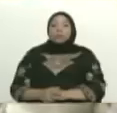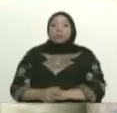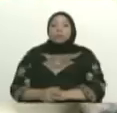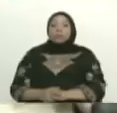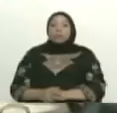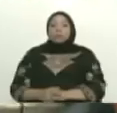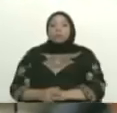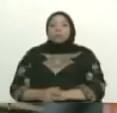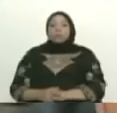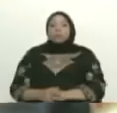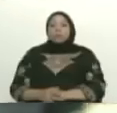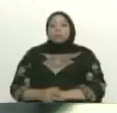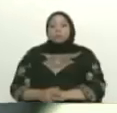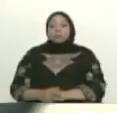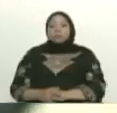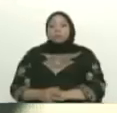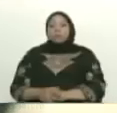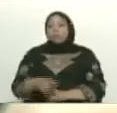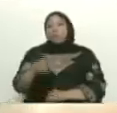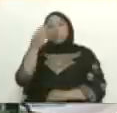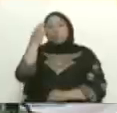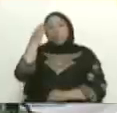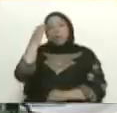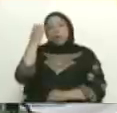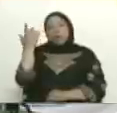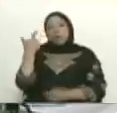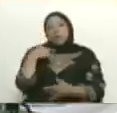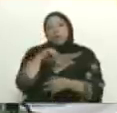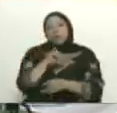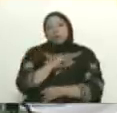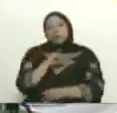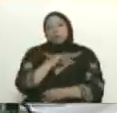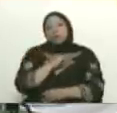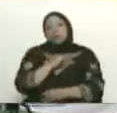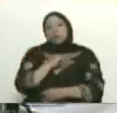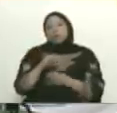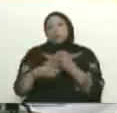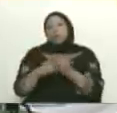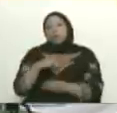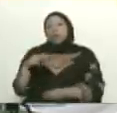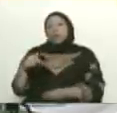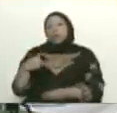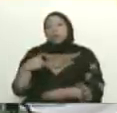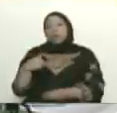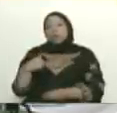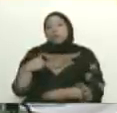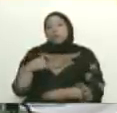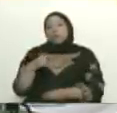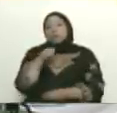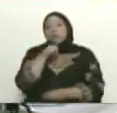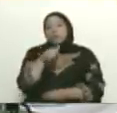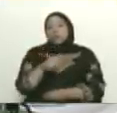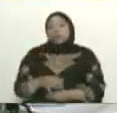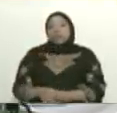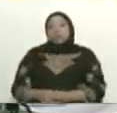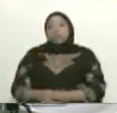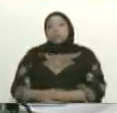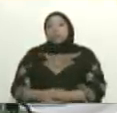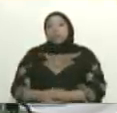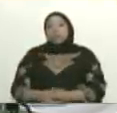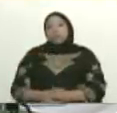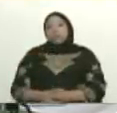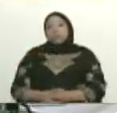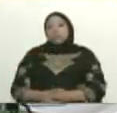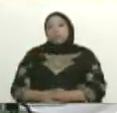pero tampoco sabe de decencia. Son indecentes, porque se atreven a